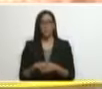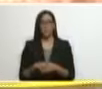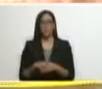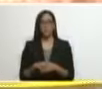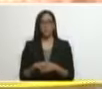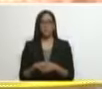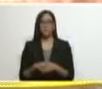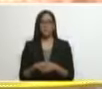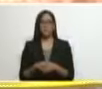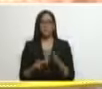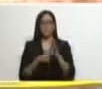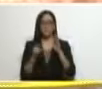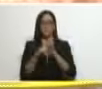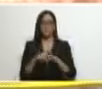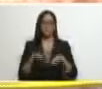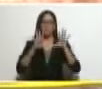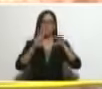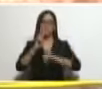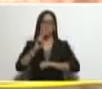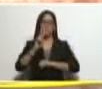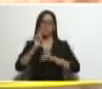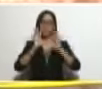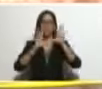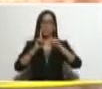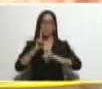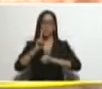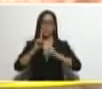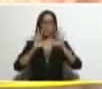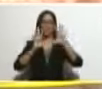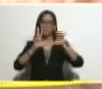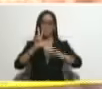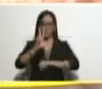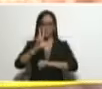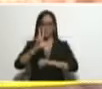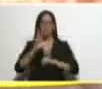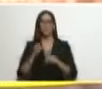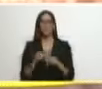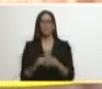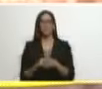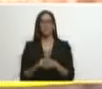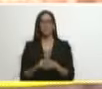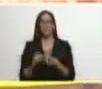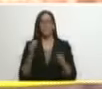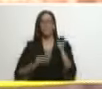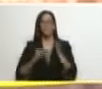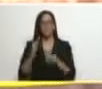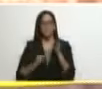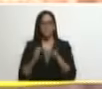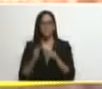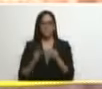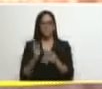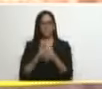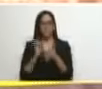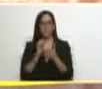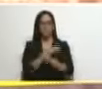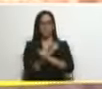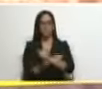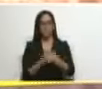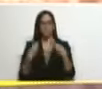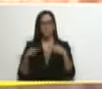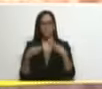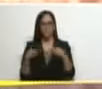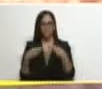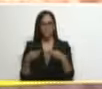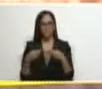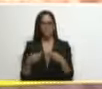en los artículos 11, 12 y 13 se regula el funcionamiento de los poderes públicos nacionales,